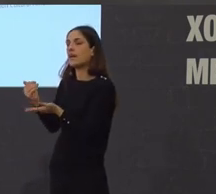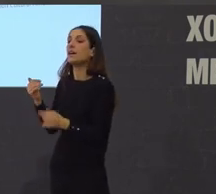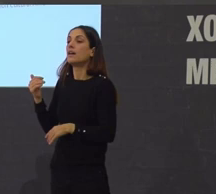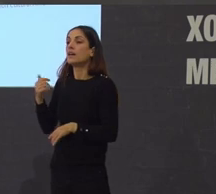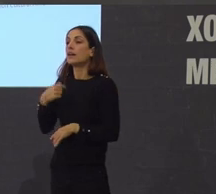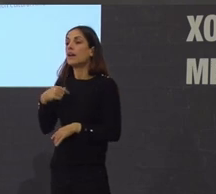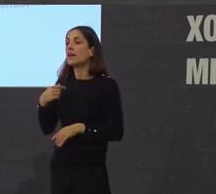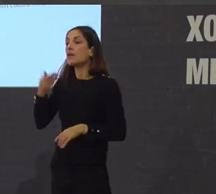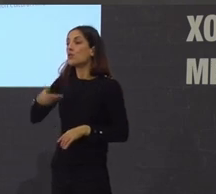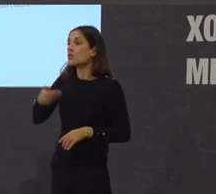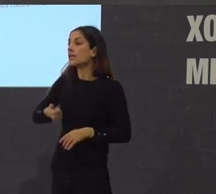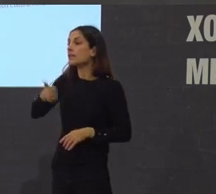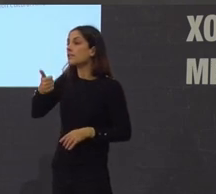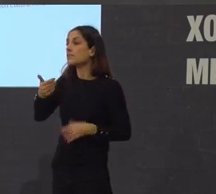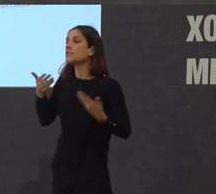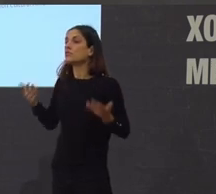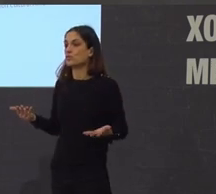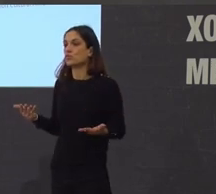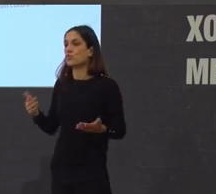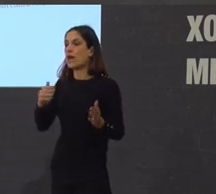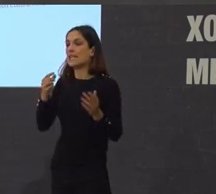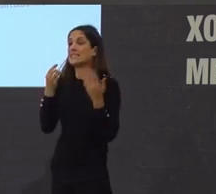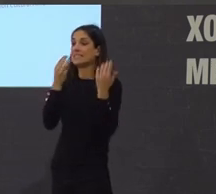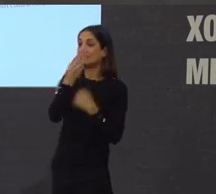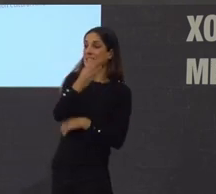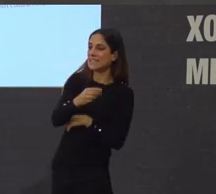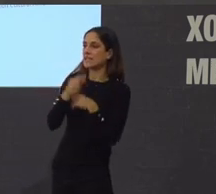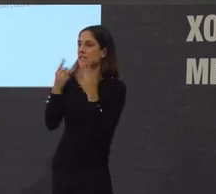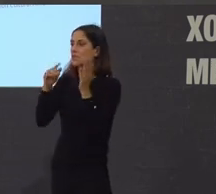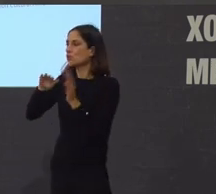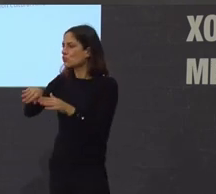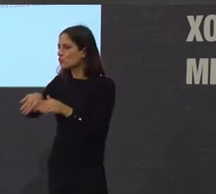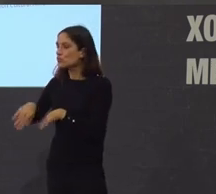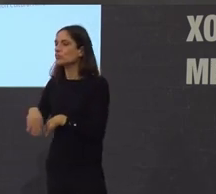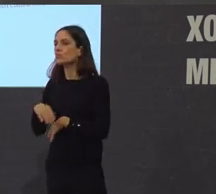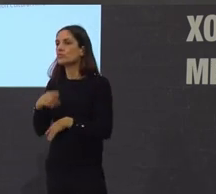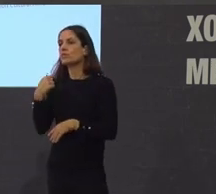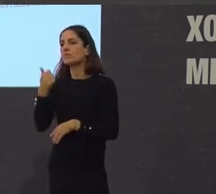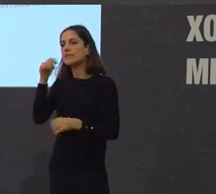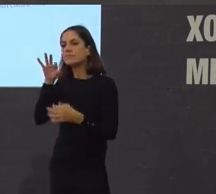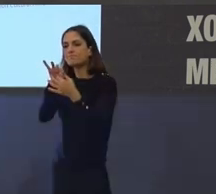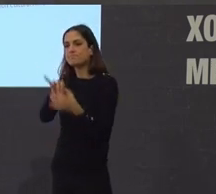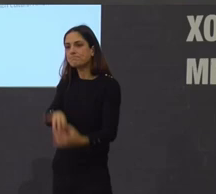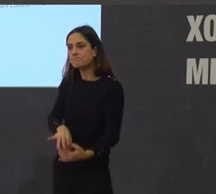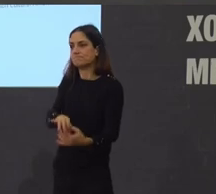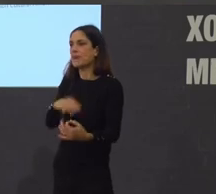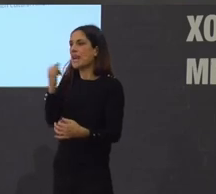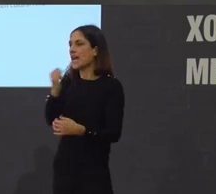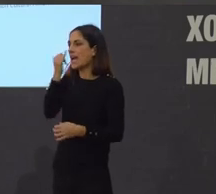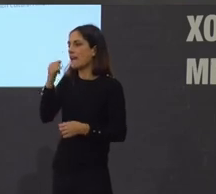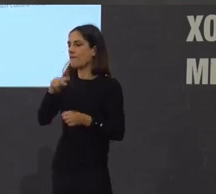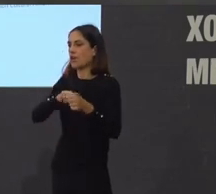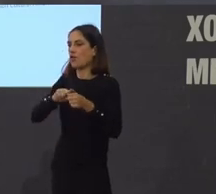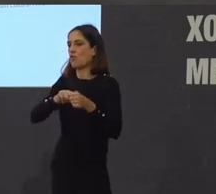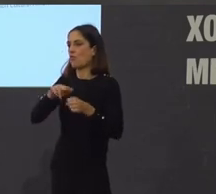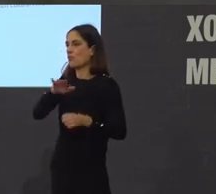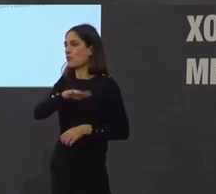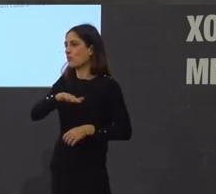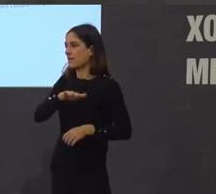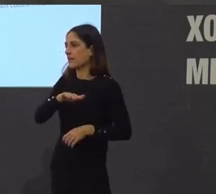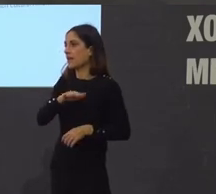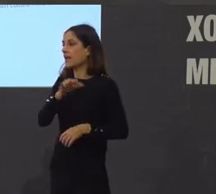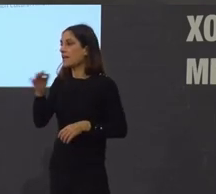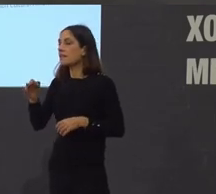hoy a finales de 36 estaba relacionada con su factura provincial de balance consejo provincial con altos cargos